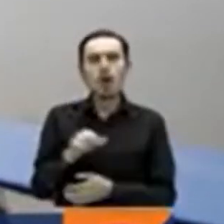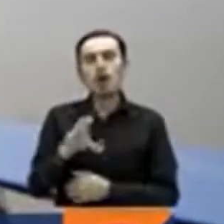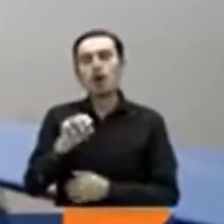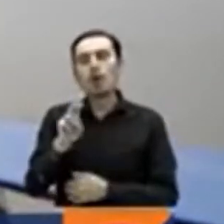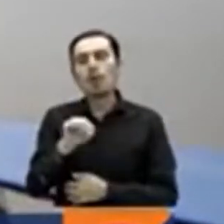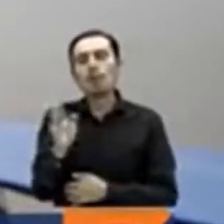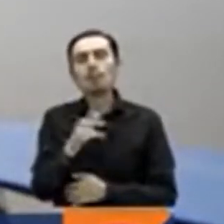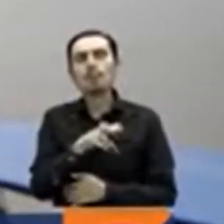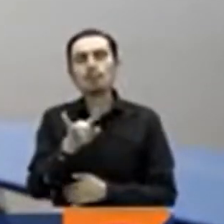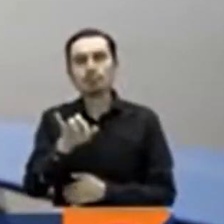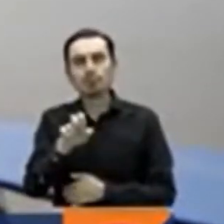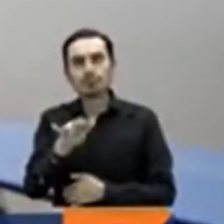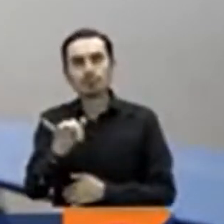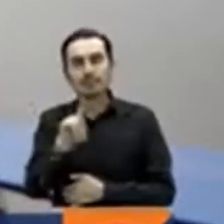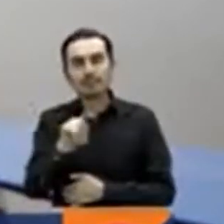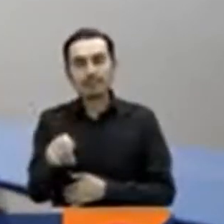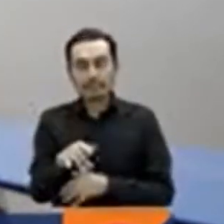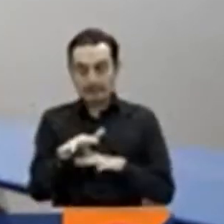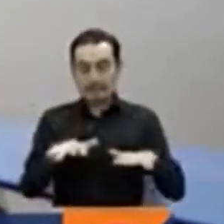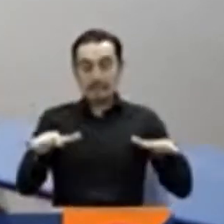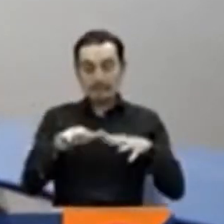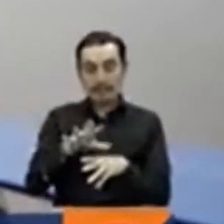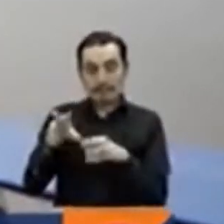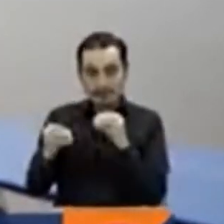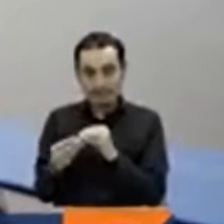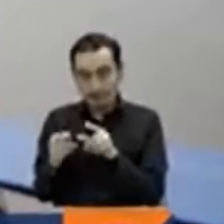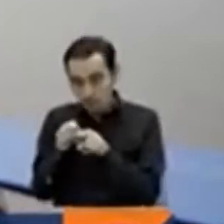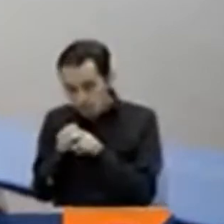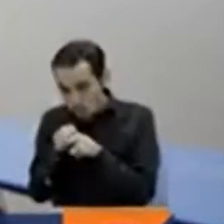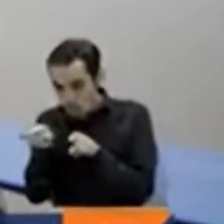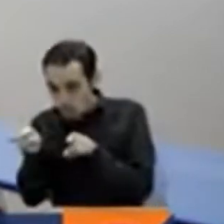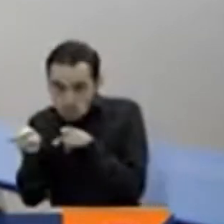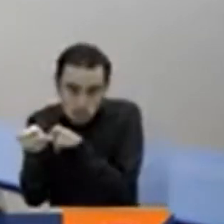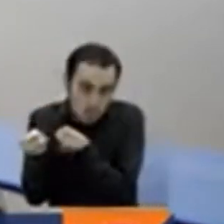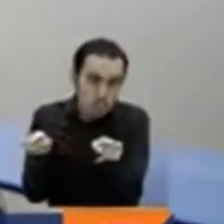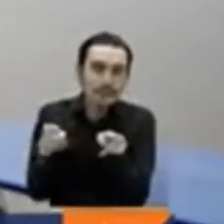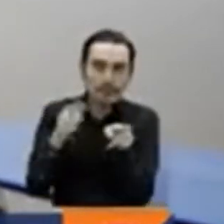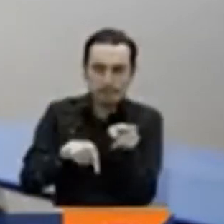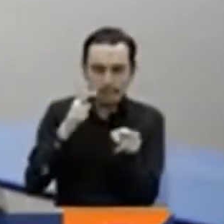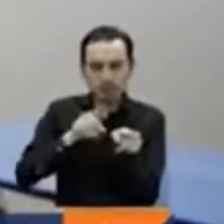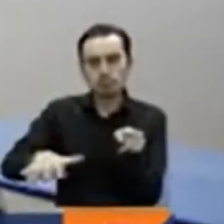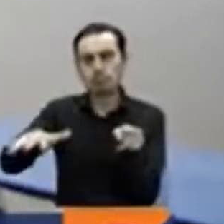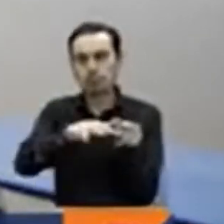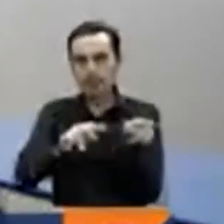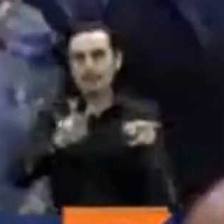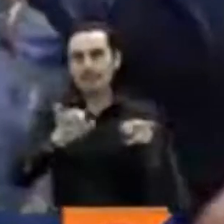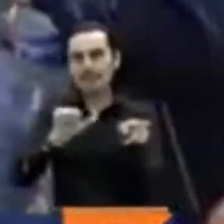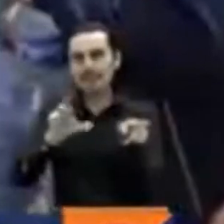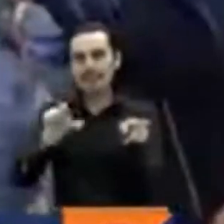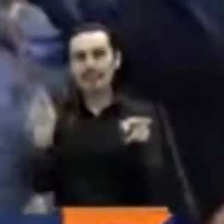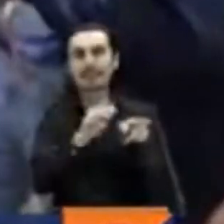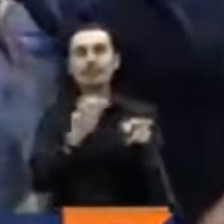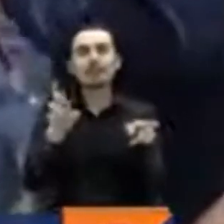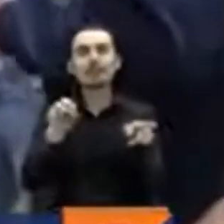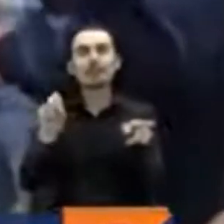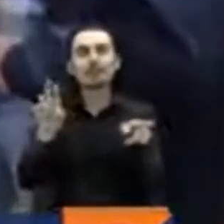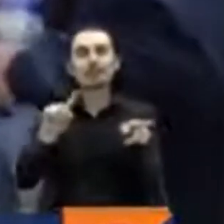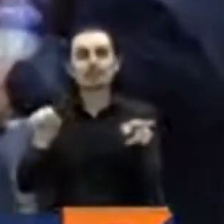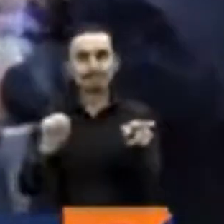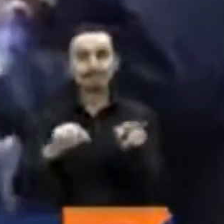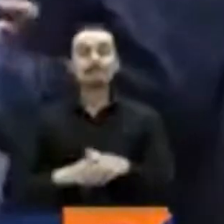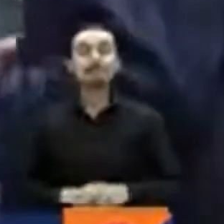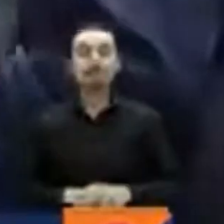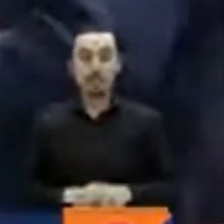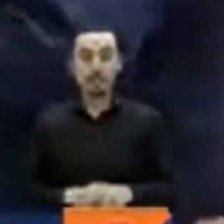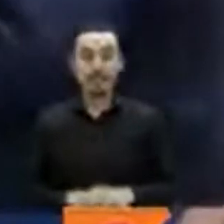en Manatí, en la zona del Porvenir, y en Compuerticas, en la zona de Villarrosa, Repelón. 5 municipios integran la